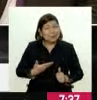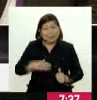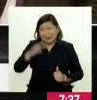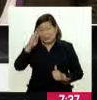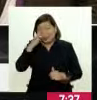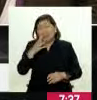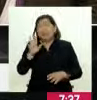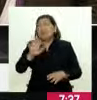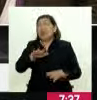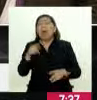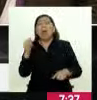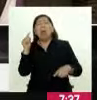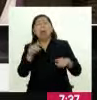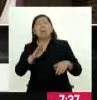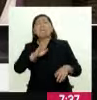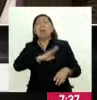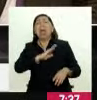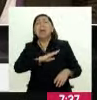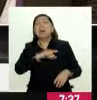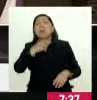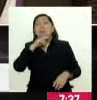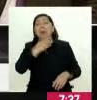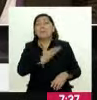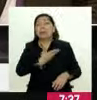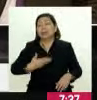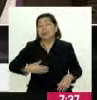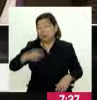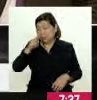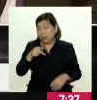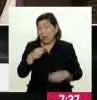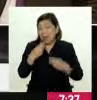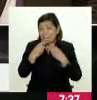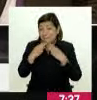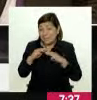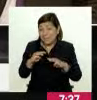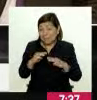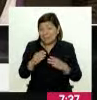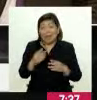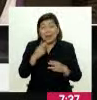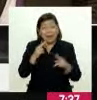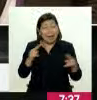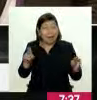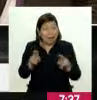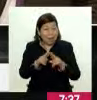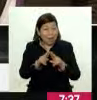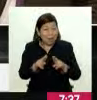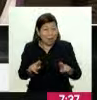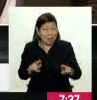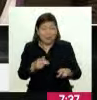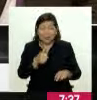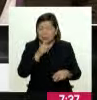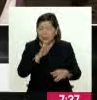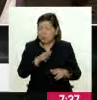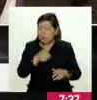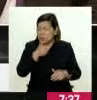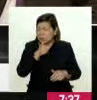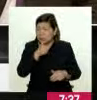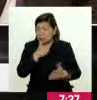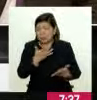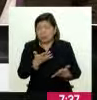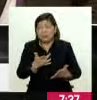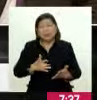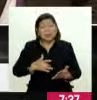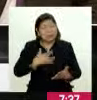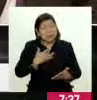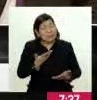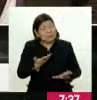Boluarte, ¿no? Cada vez que se refiere al tema, incluso escuchábamos un mensaje previo a la Navidad y Y es el dolor de todos, porque todos los peruanos sentimos